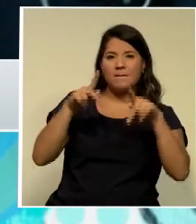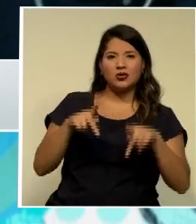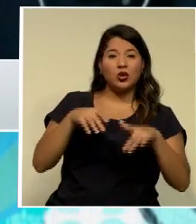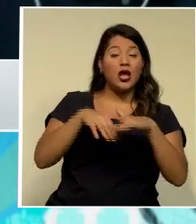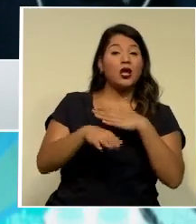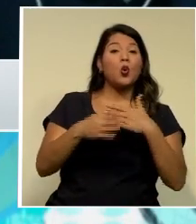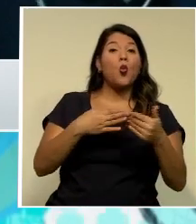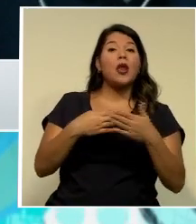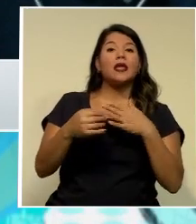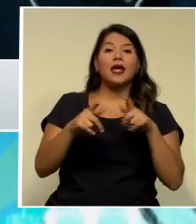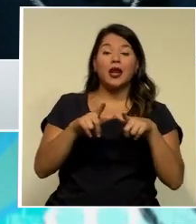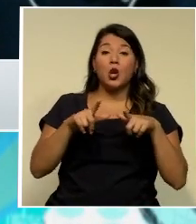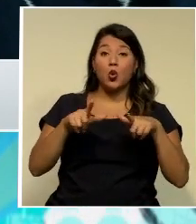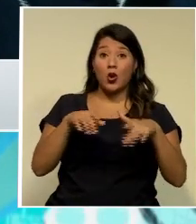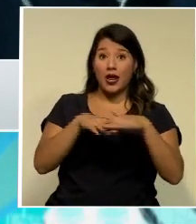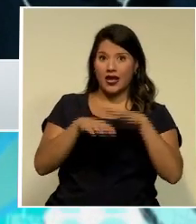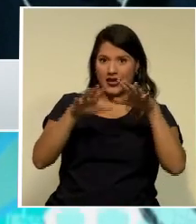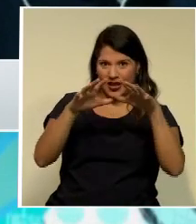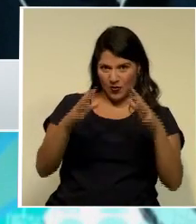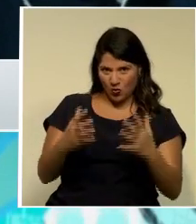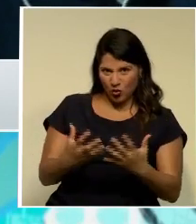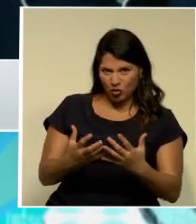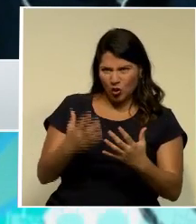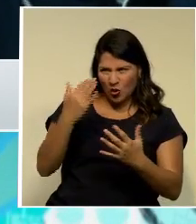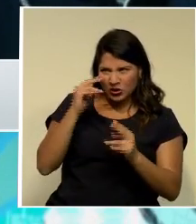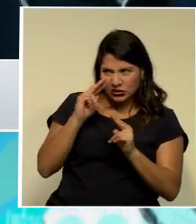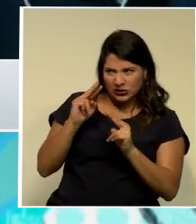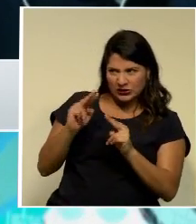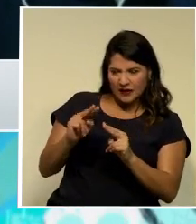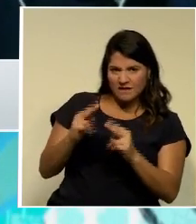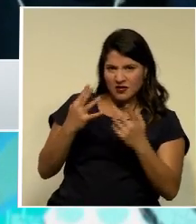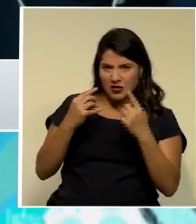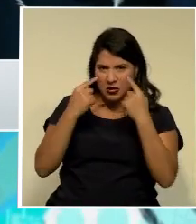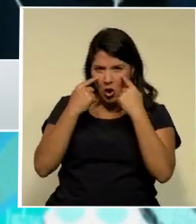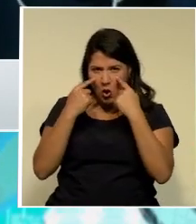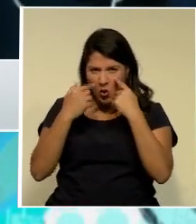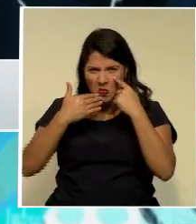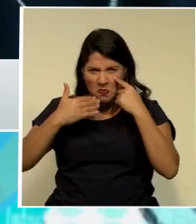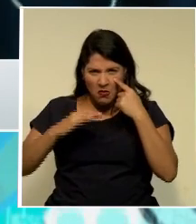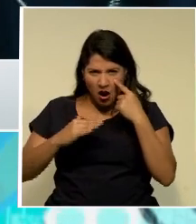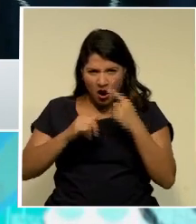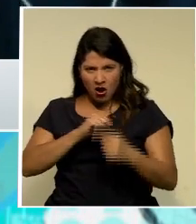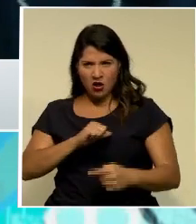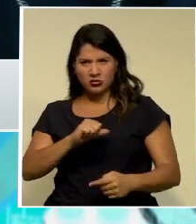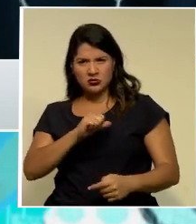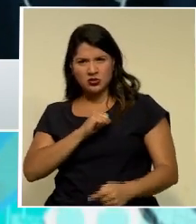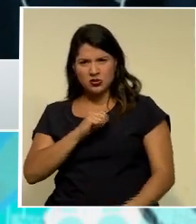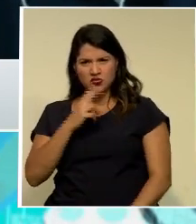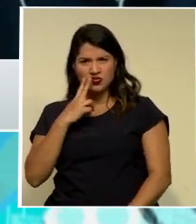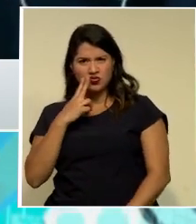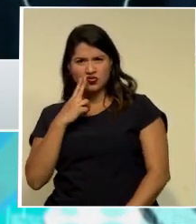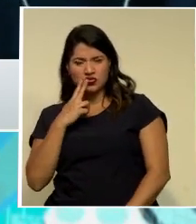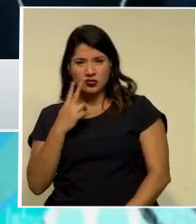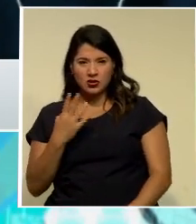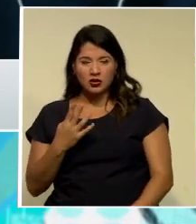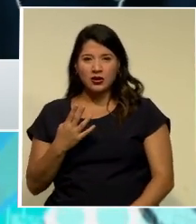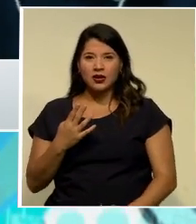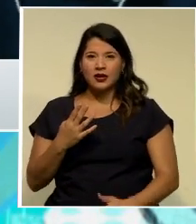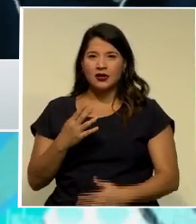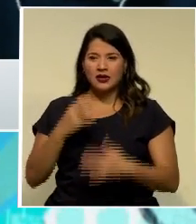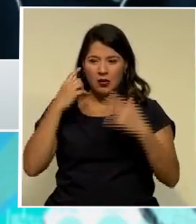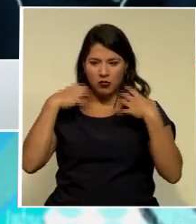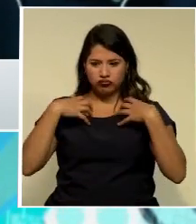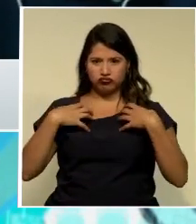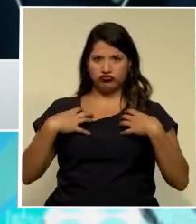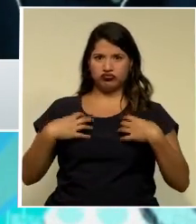mundo. Porque tiene esa imagen, tiene esa frialdad en la mirada de los ojos, la actitud como la que él está fumando, ese collar